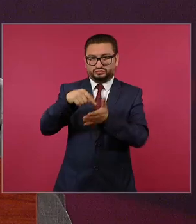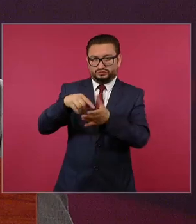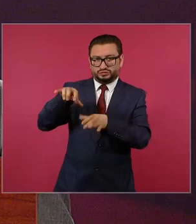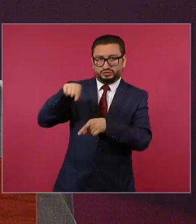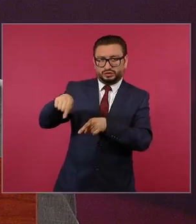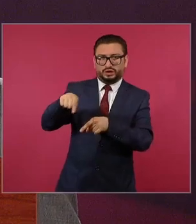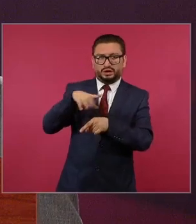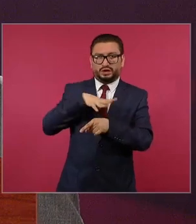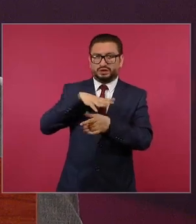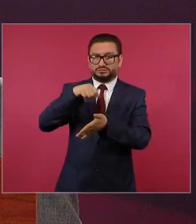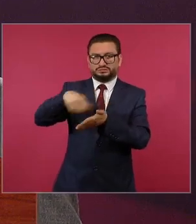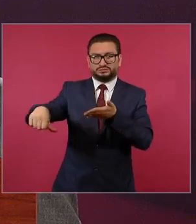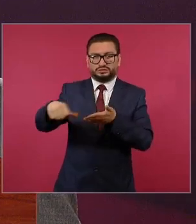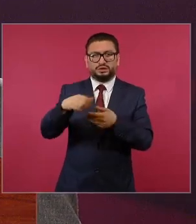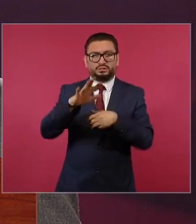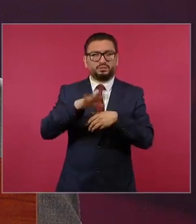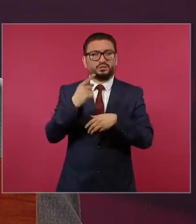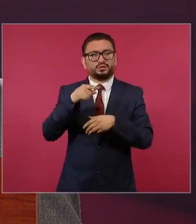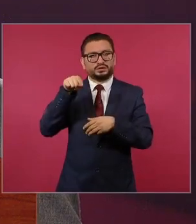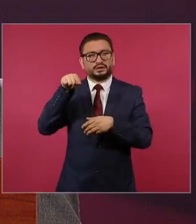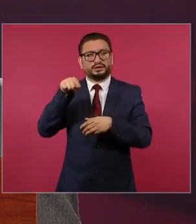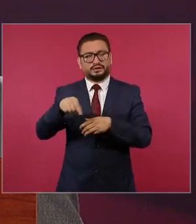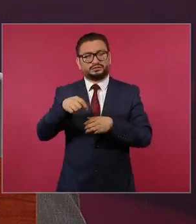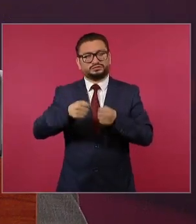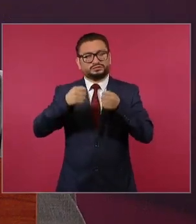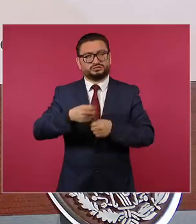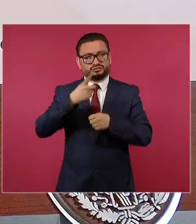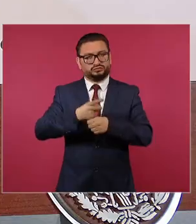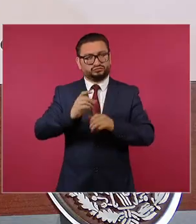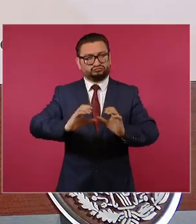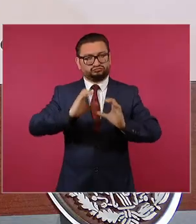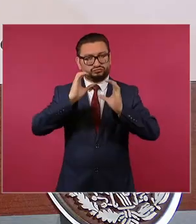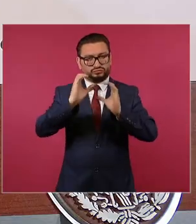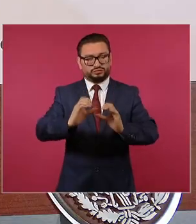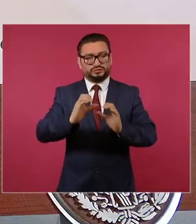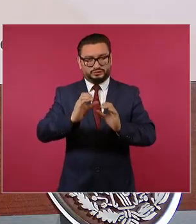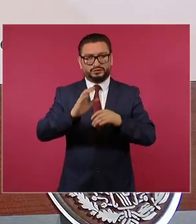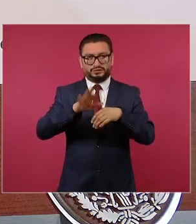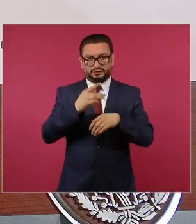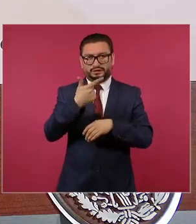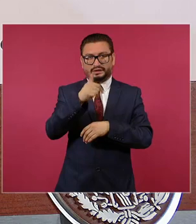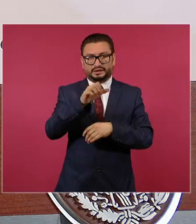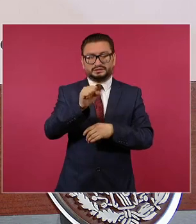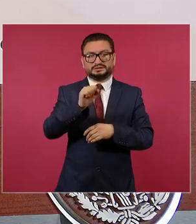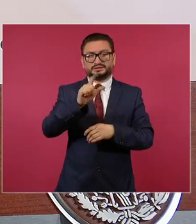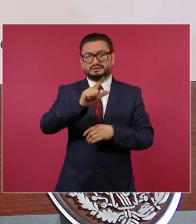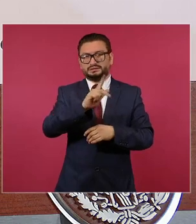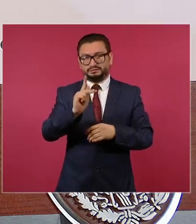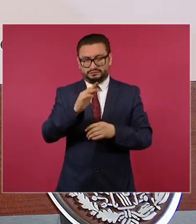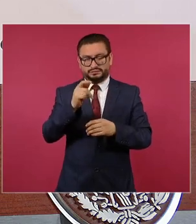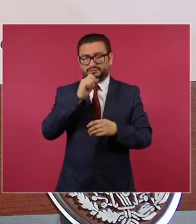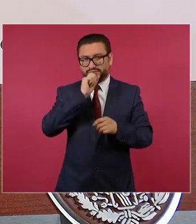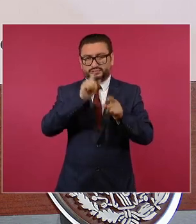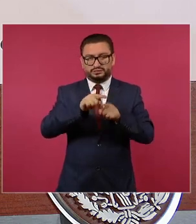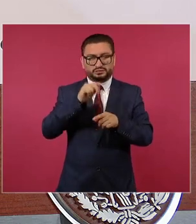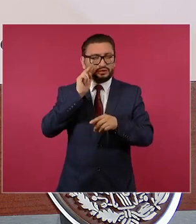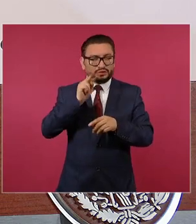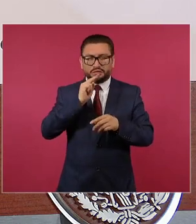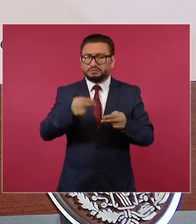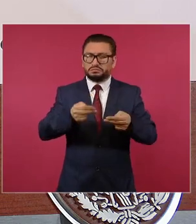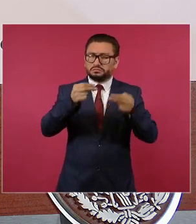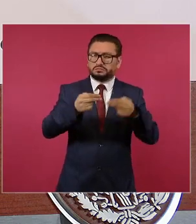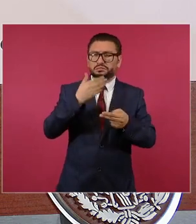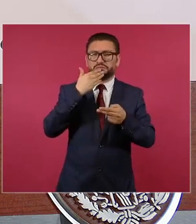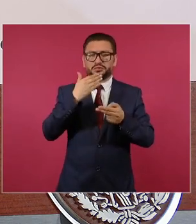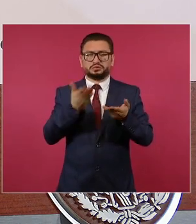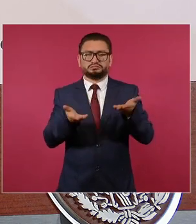cuestiones de condiciones de seguridad. Esto en cuanto al tema del gas LP, donde vemos, como les comentaba, un mercado estable y un